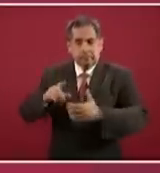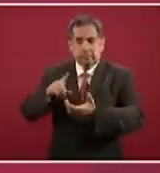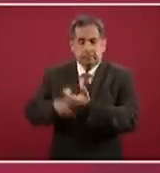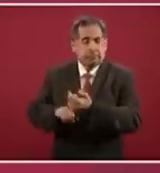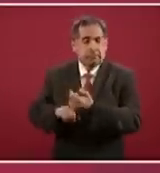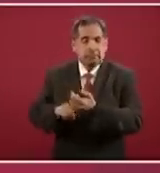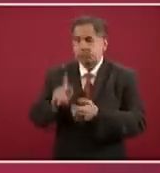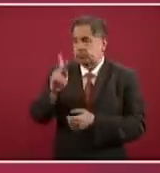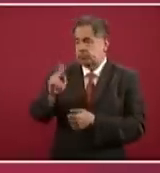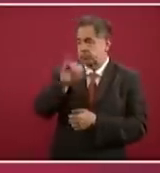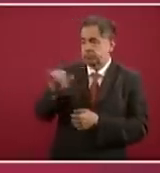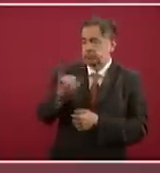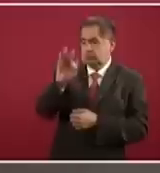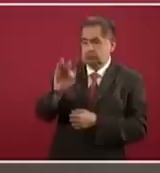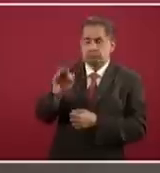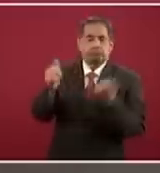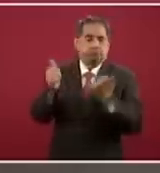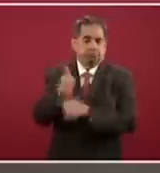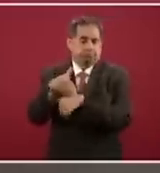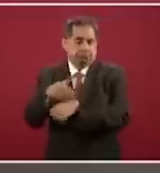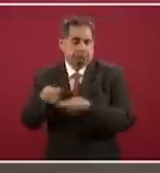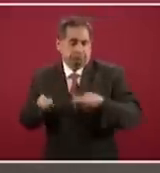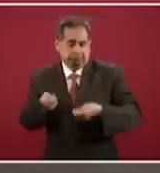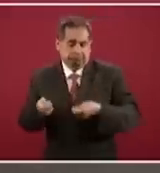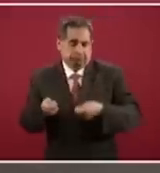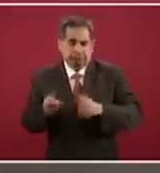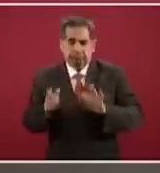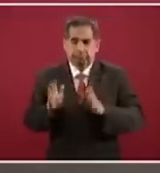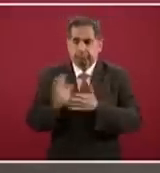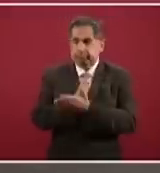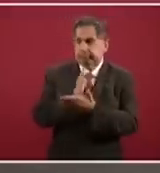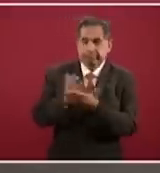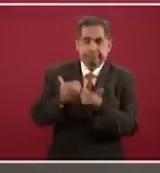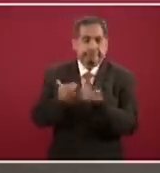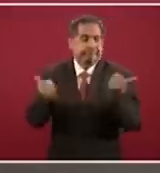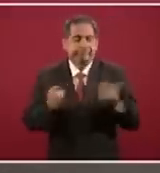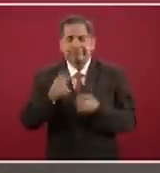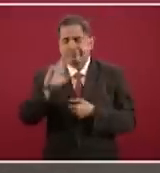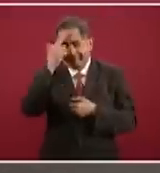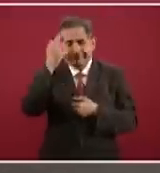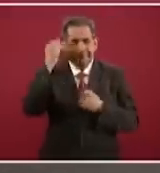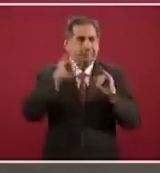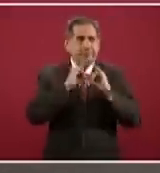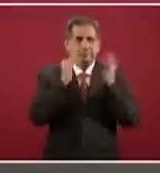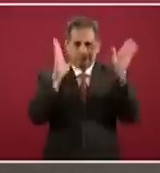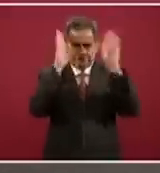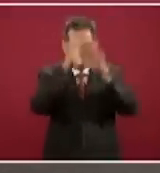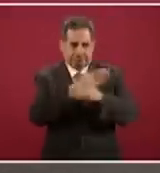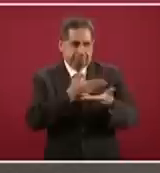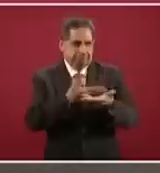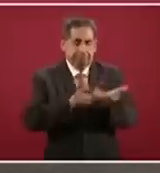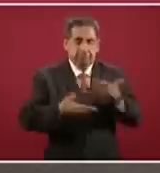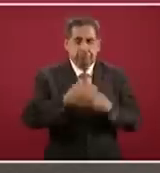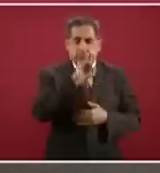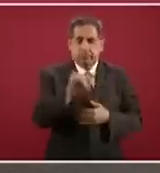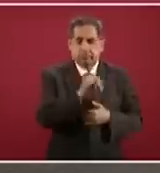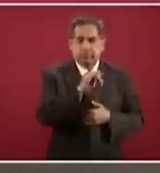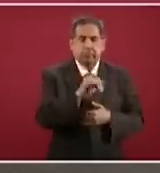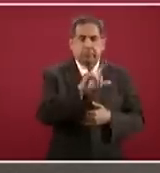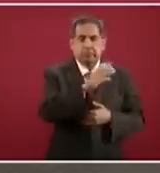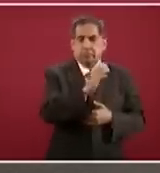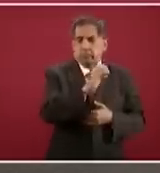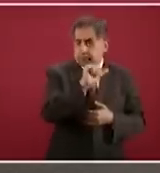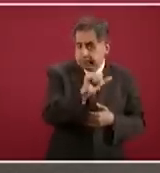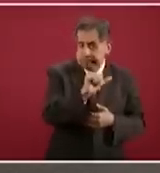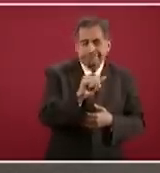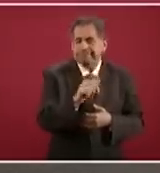del poder judicial. Ya no son las juntas de conciliación, sino es el poder judicial el que se